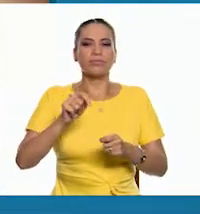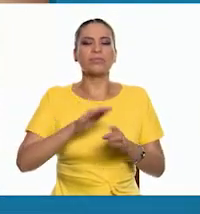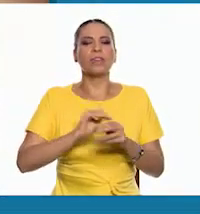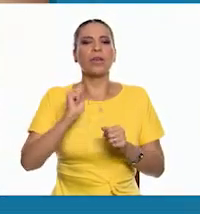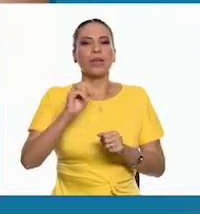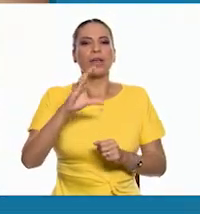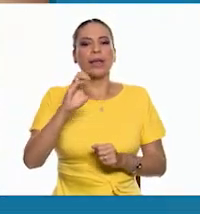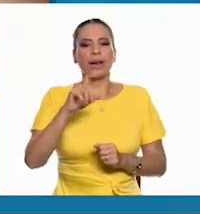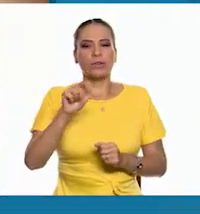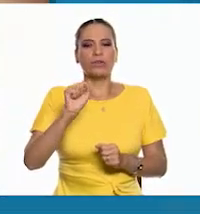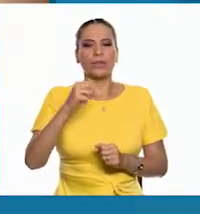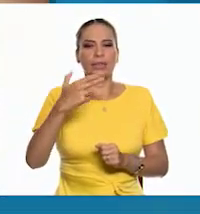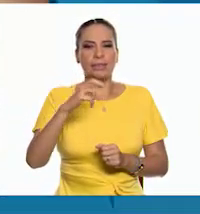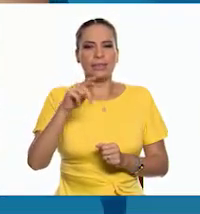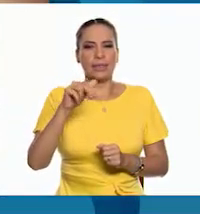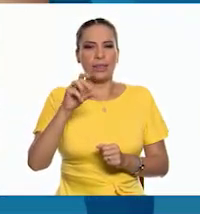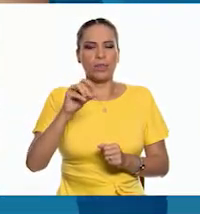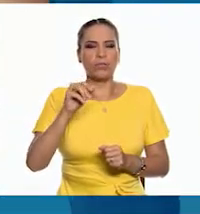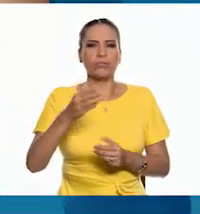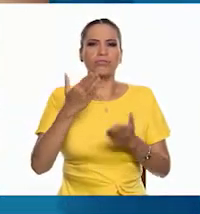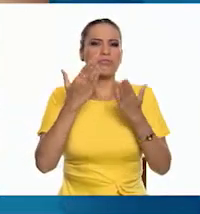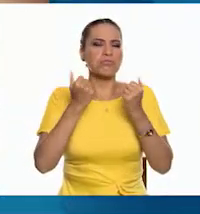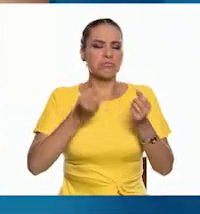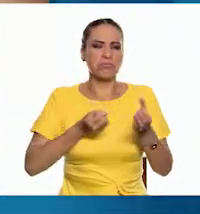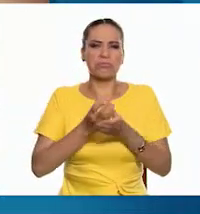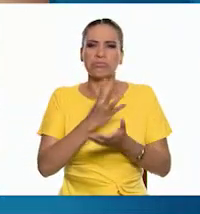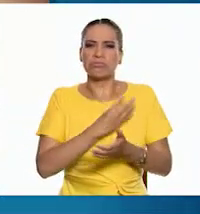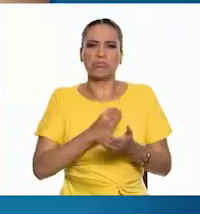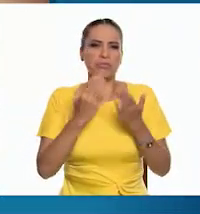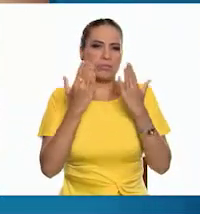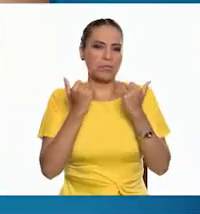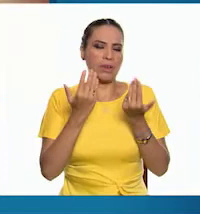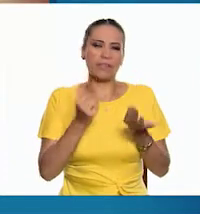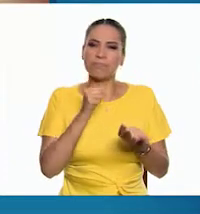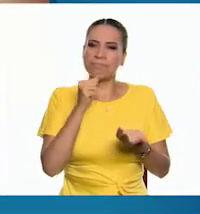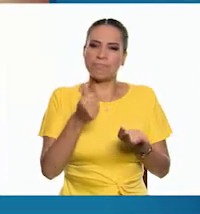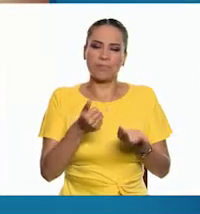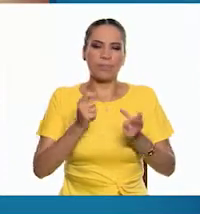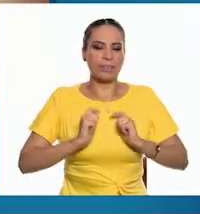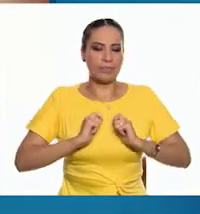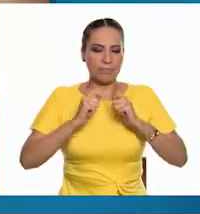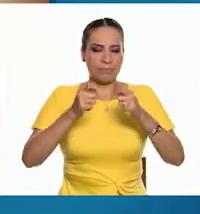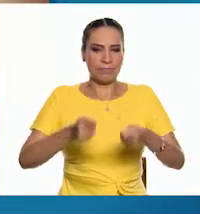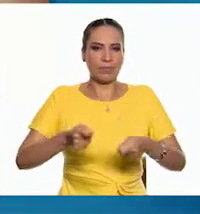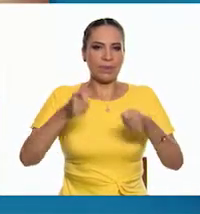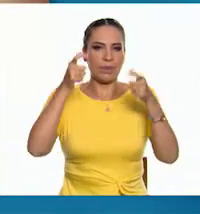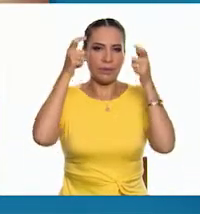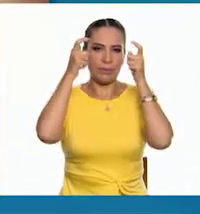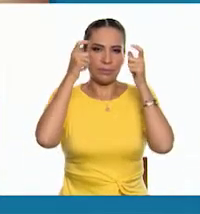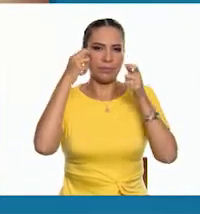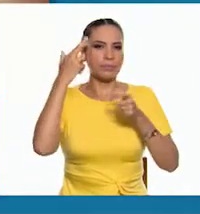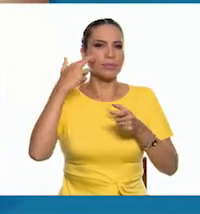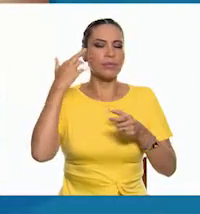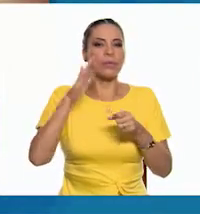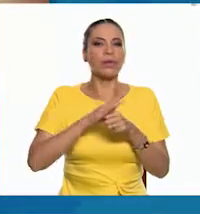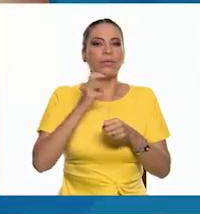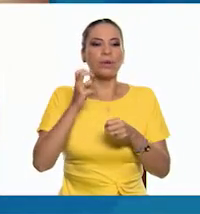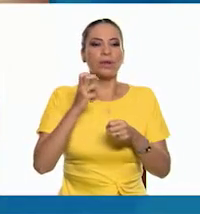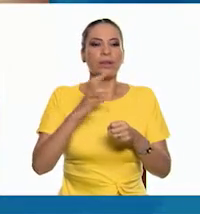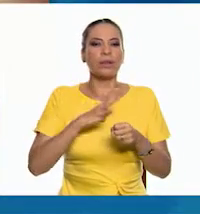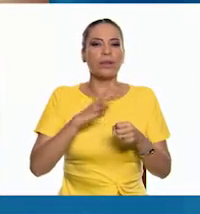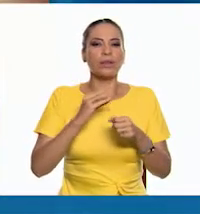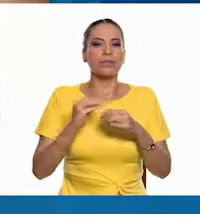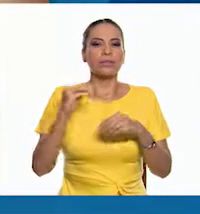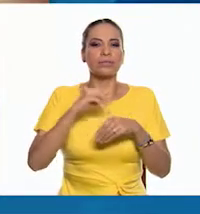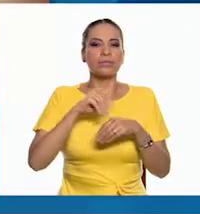el hechizado, muere sin dejar descendencia, es decir, no tenía hijos a quien dejarles el trono. Por ello, subió al